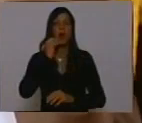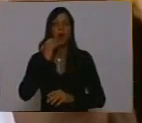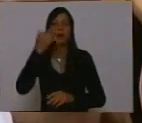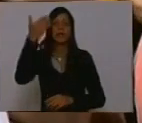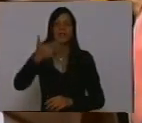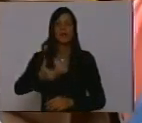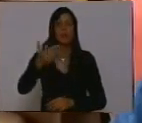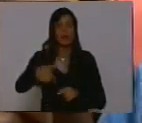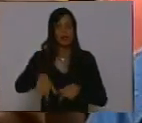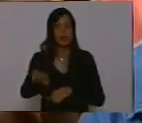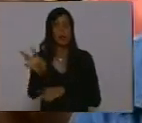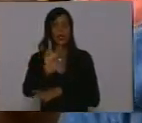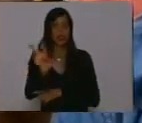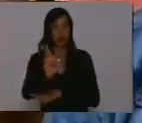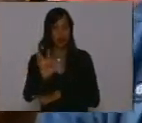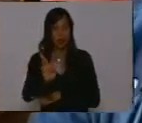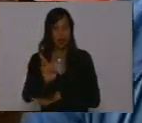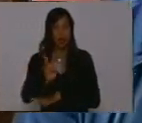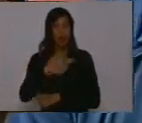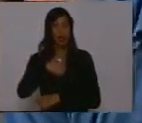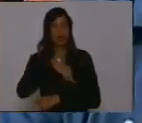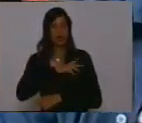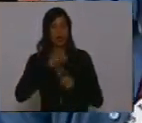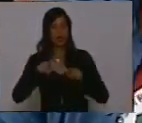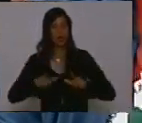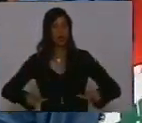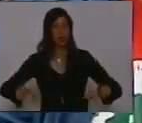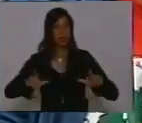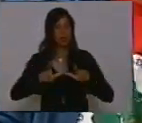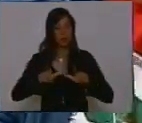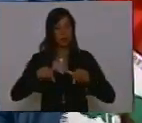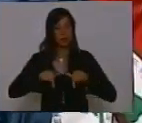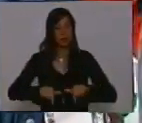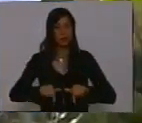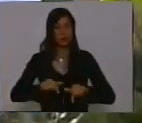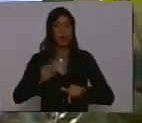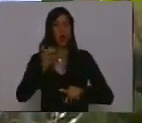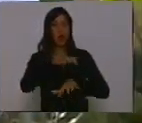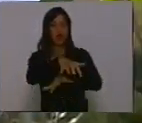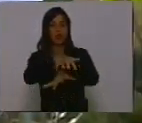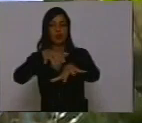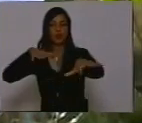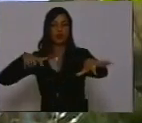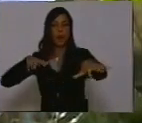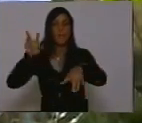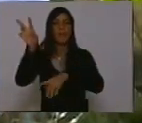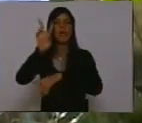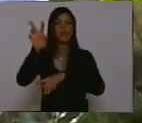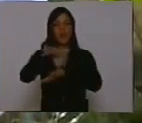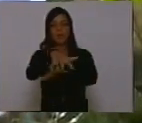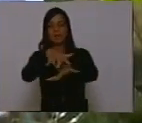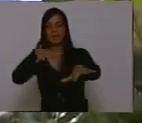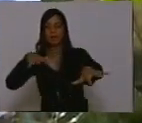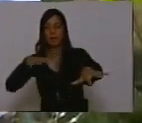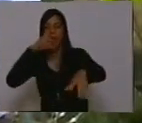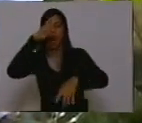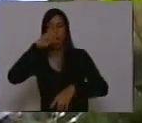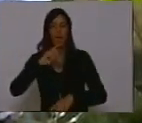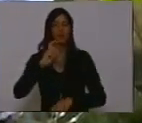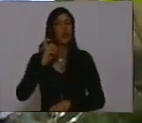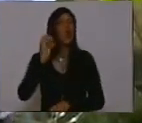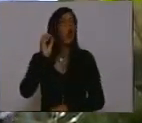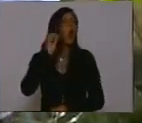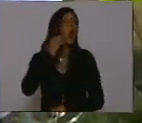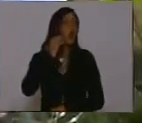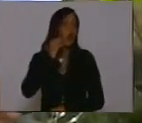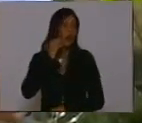país, que vivimos un bono demográfico. Gran mayoría de nuestra población está en las edades comprendidas de la juventud.